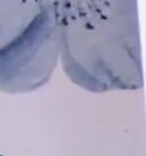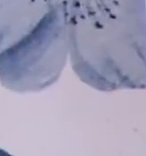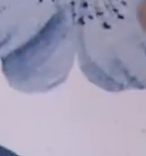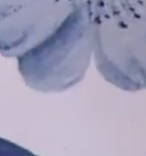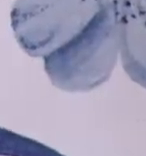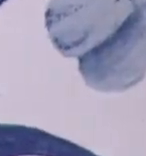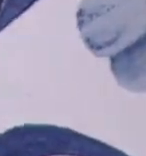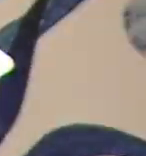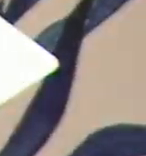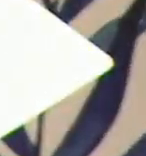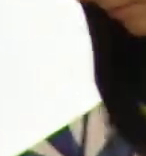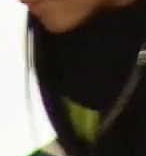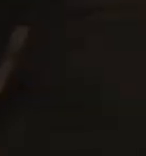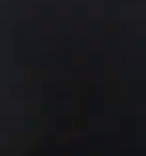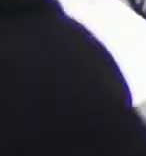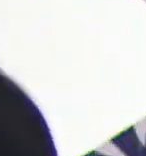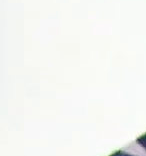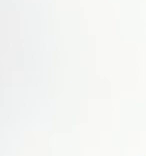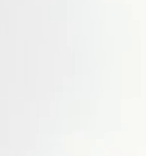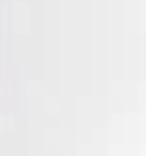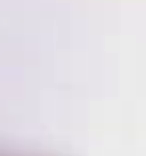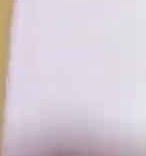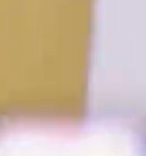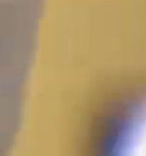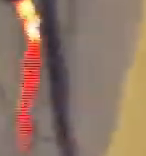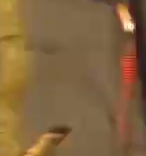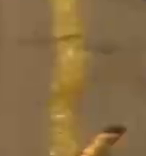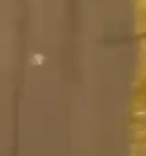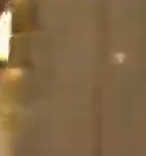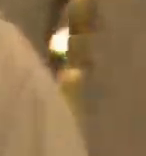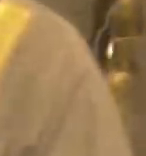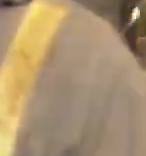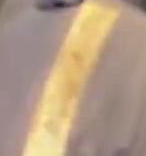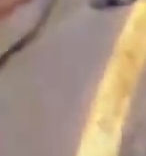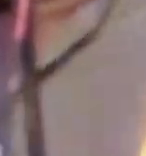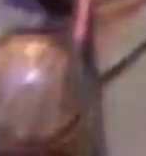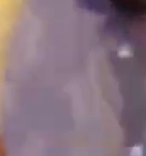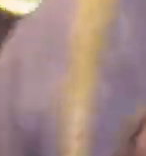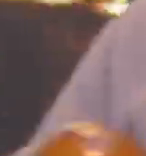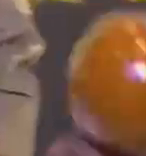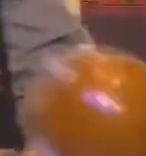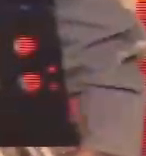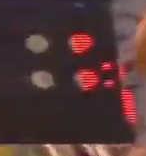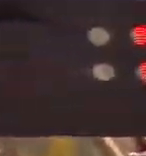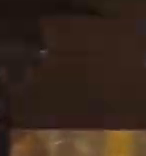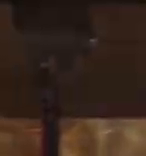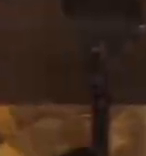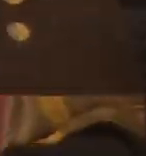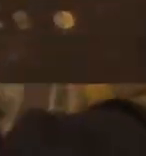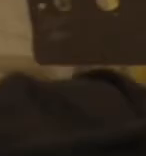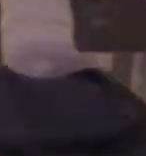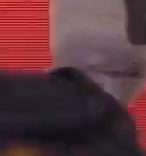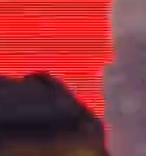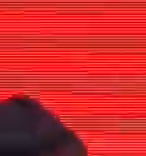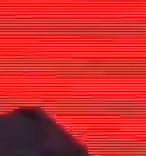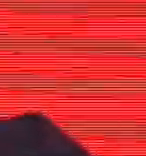ya curado. Te olvidé, te olvidé, te olvidé, te olvidé, te olvidé,